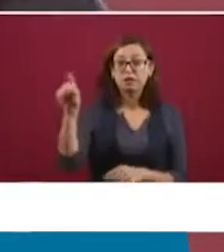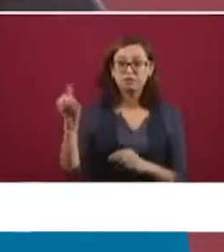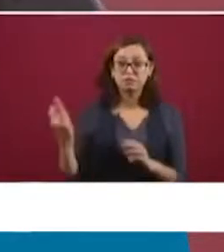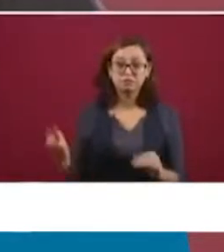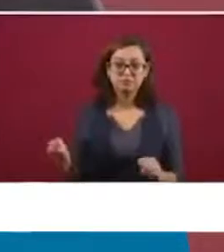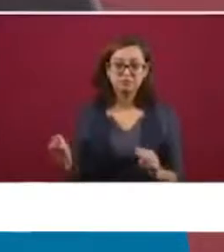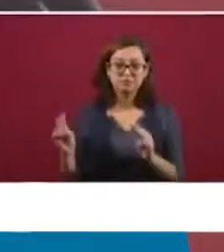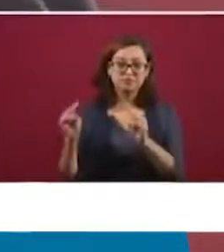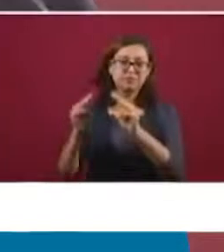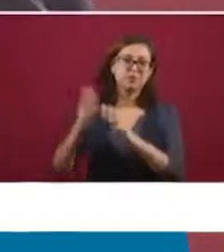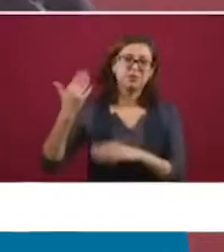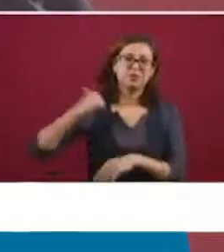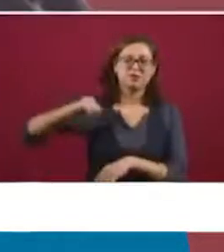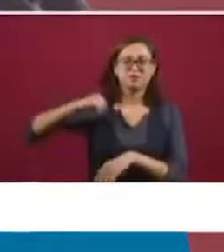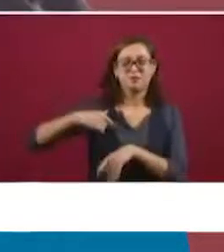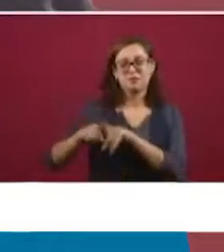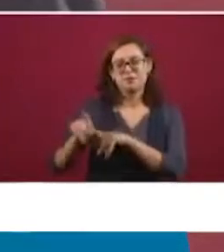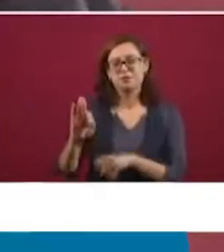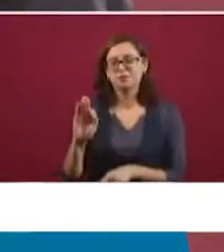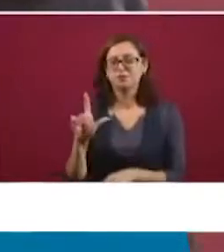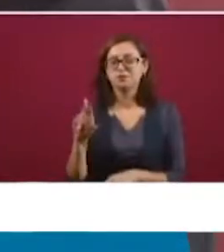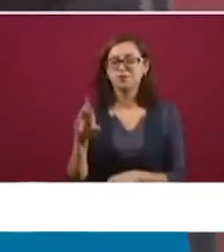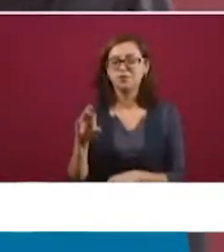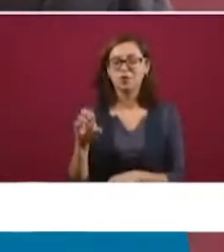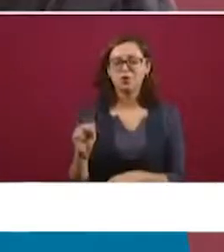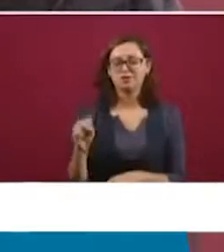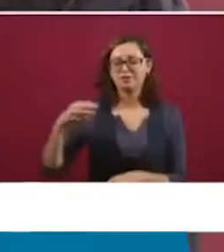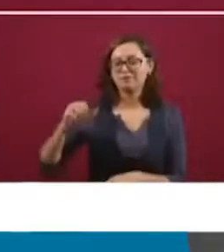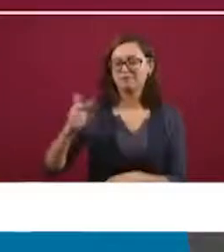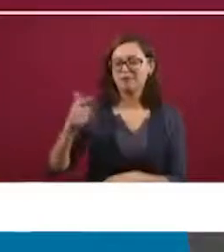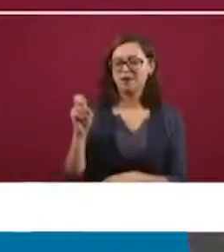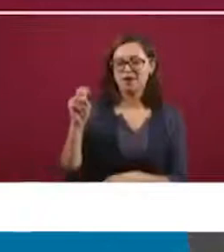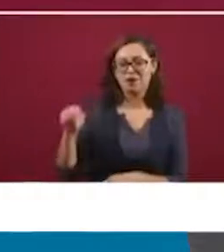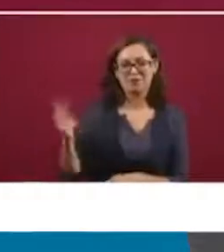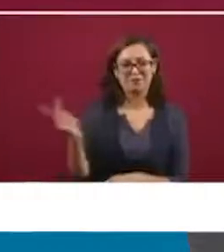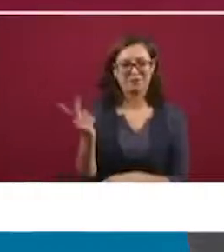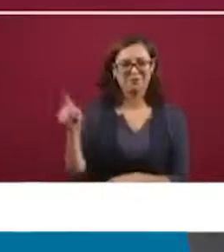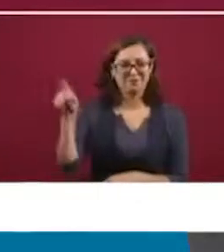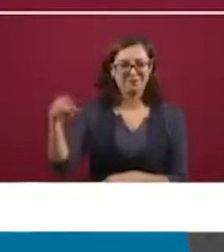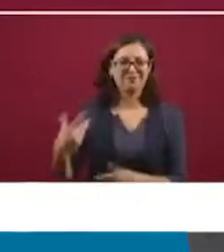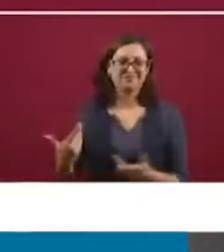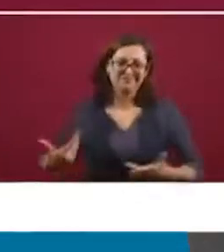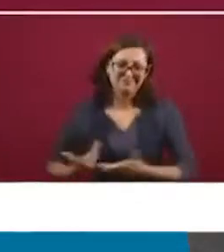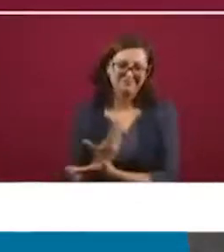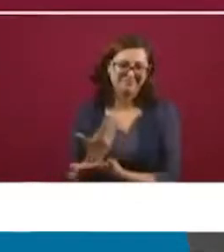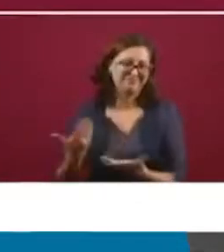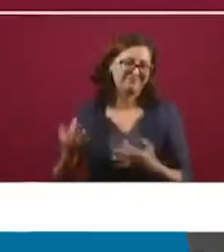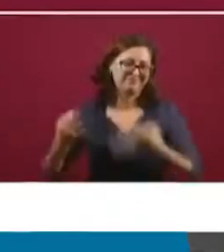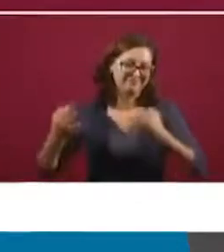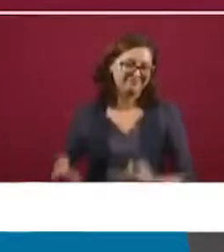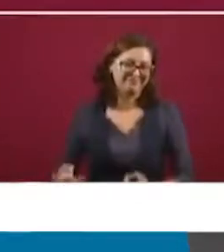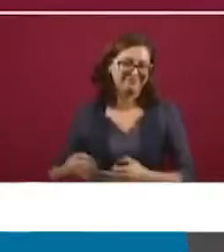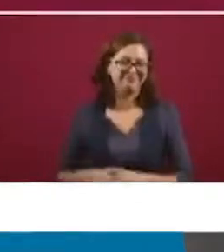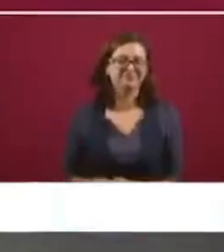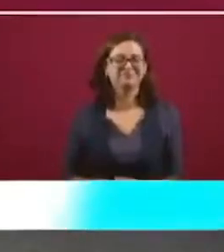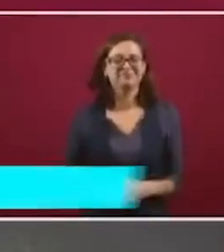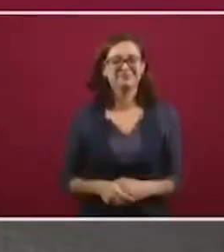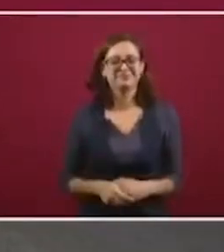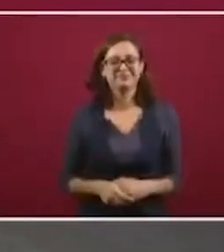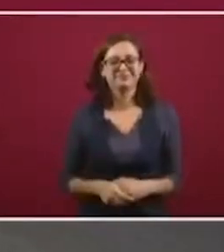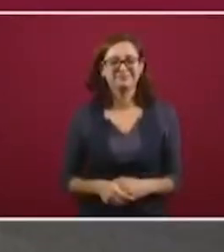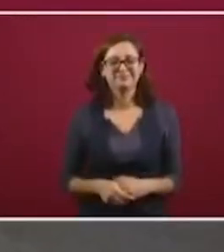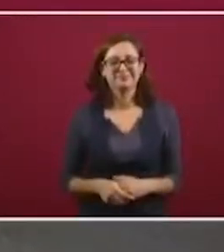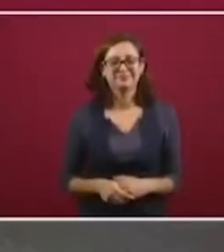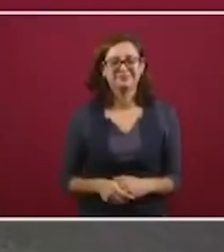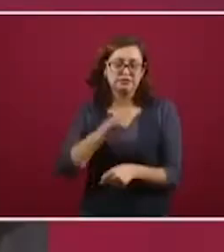interés lo que dijo estimula el crecimiento es más rentable para la actividad productiva y eso se puede hacer gracias a que existe